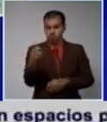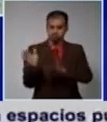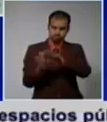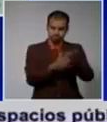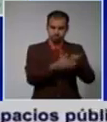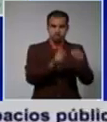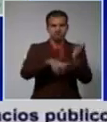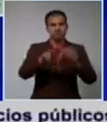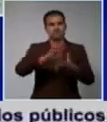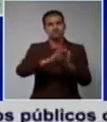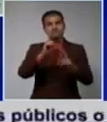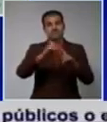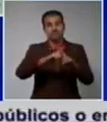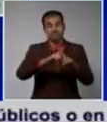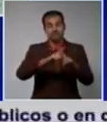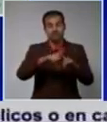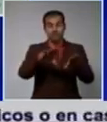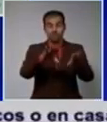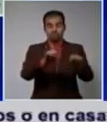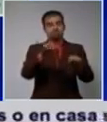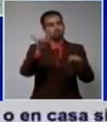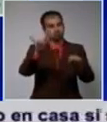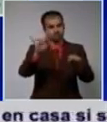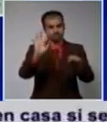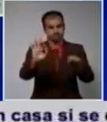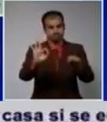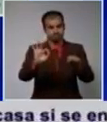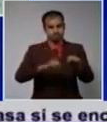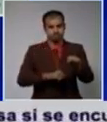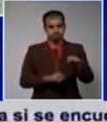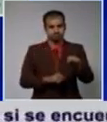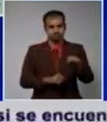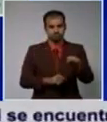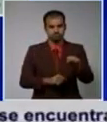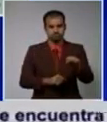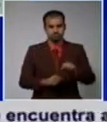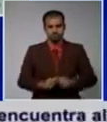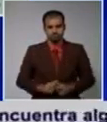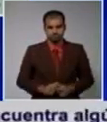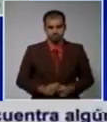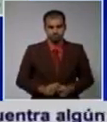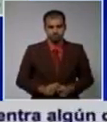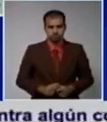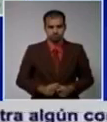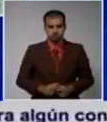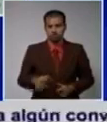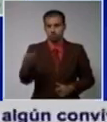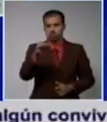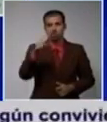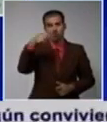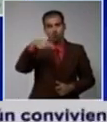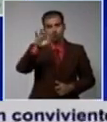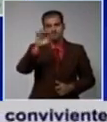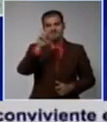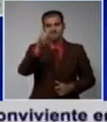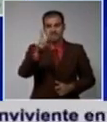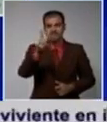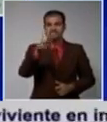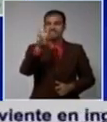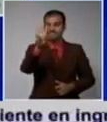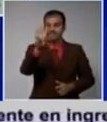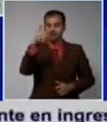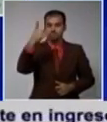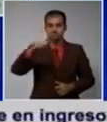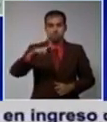casos ayer, la misma cifra que el día anterior. Jovellanos 3, Colón 2, Los